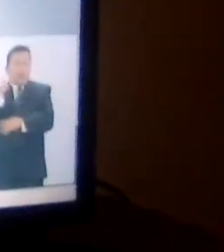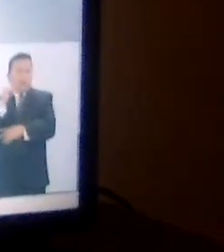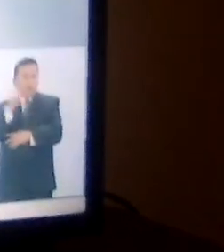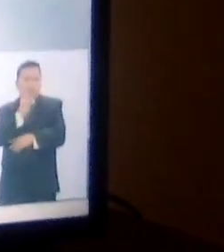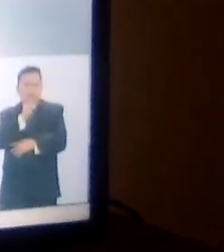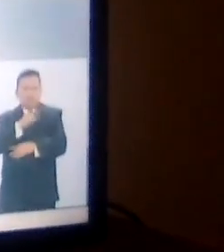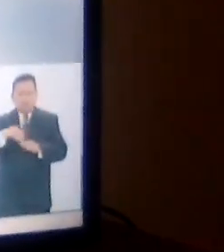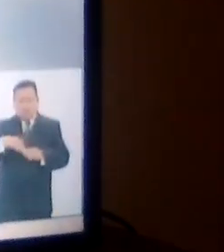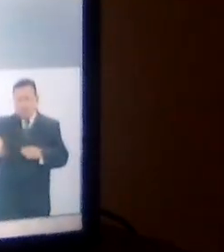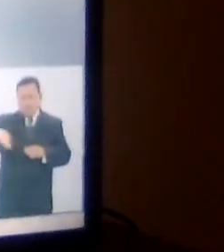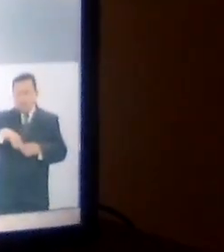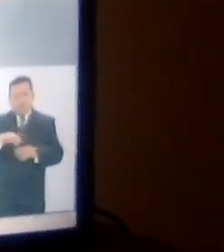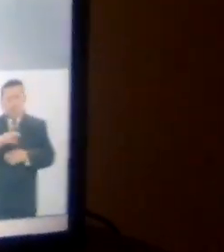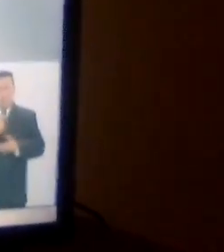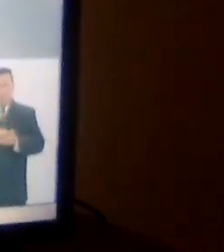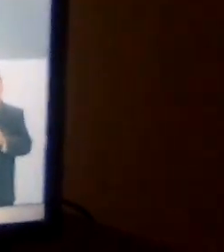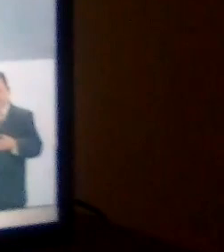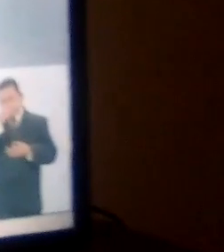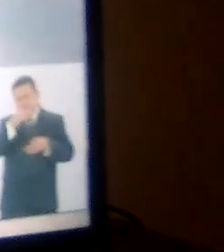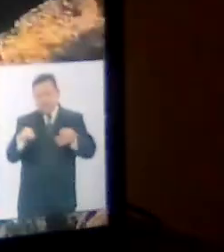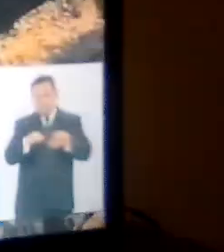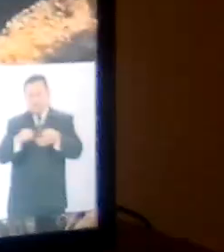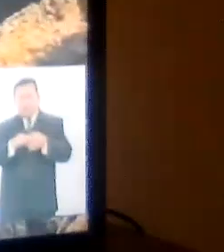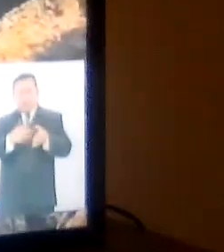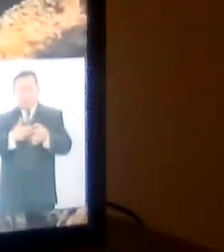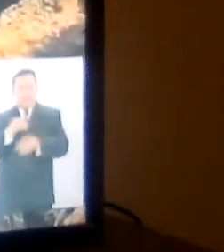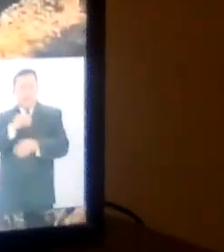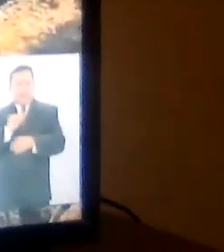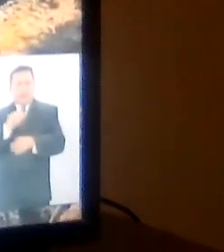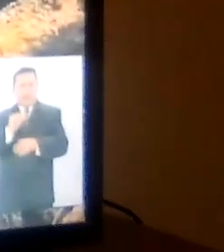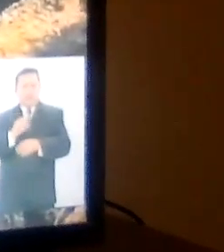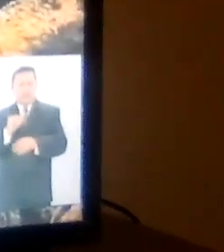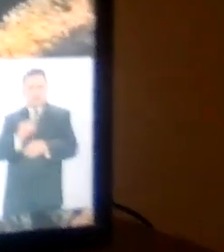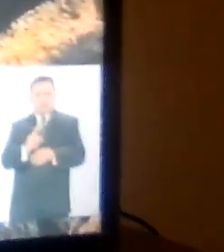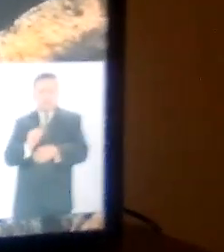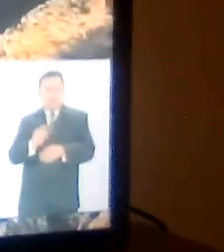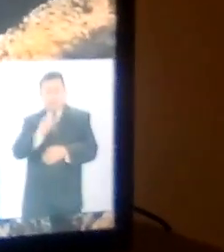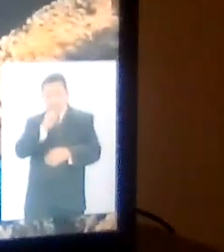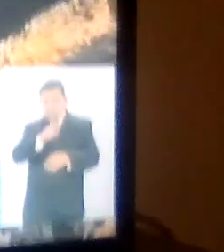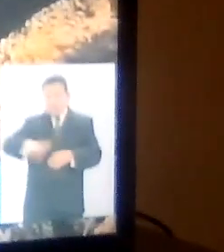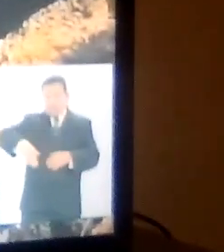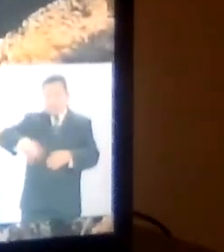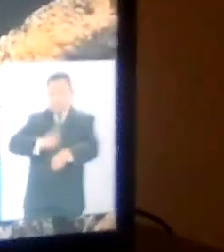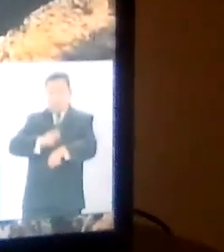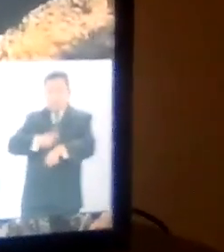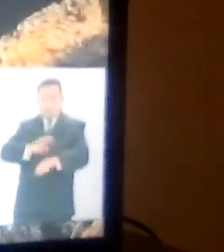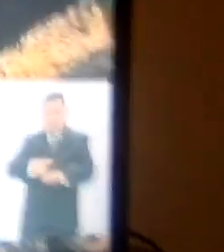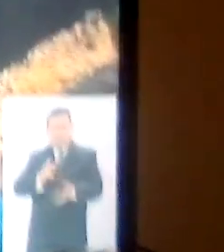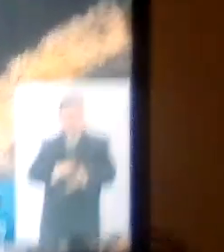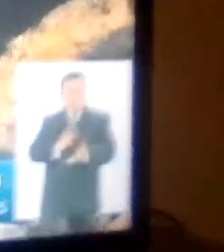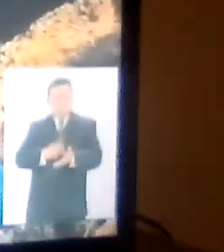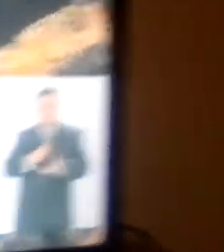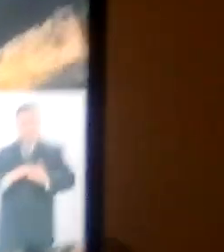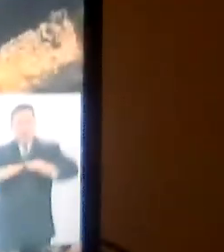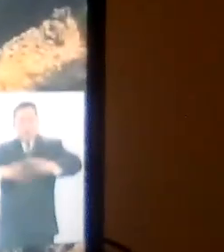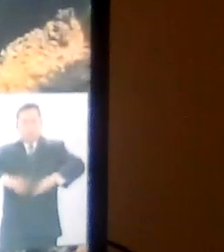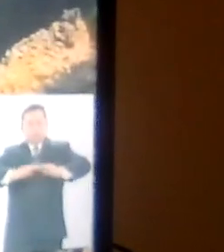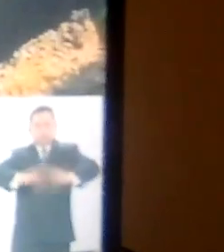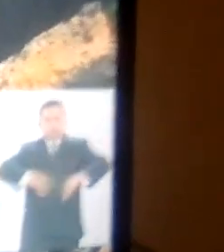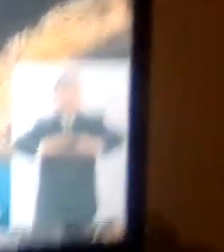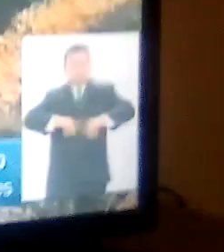hacia Cosoleacaque, justo a la altura del municipio de Jaltipan. Las lluvias registradas en las últimas horas han ido generando esos hundimientos y